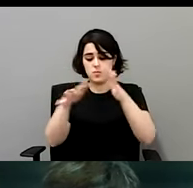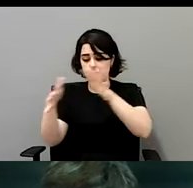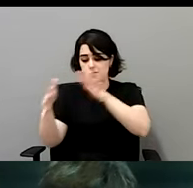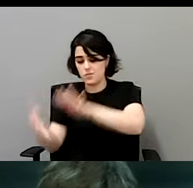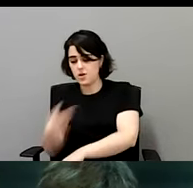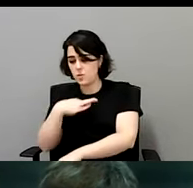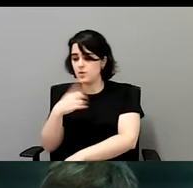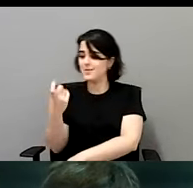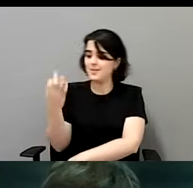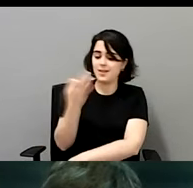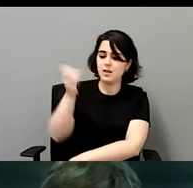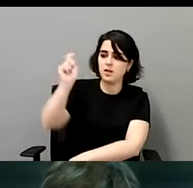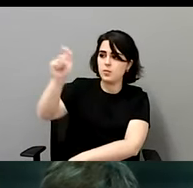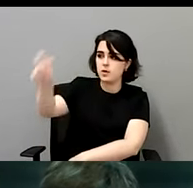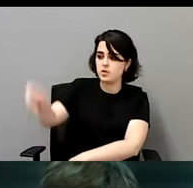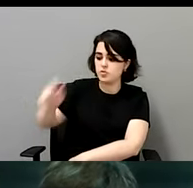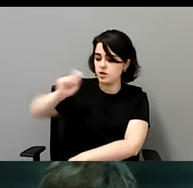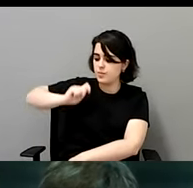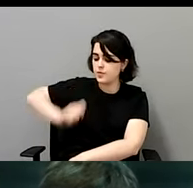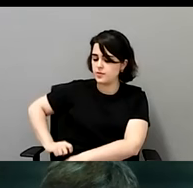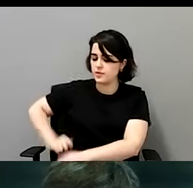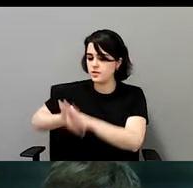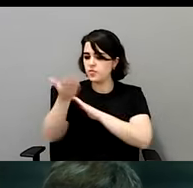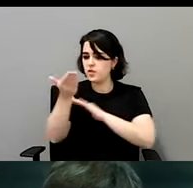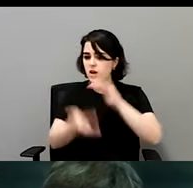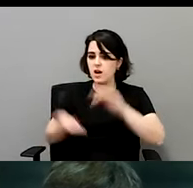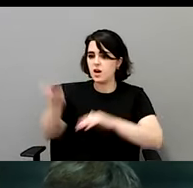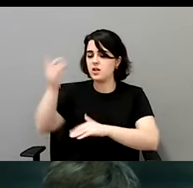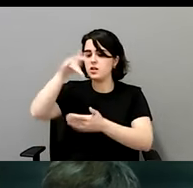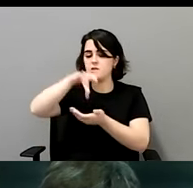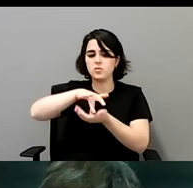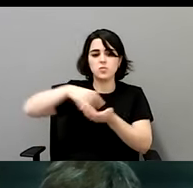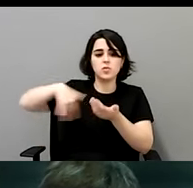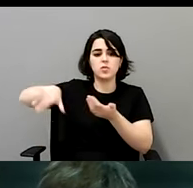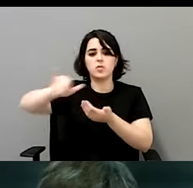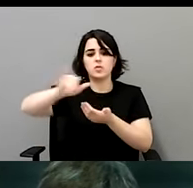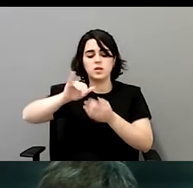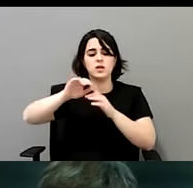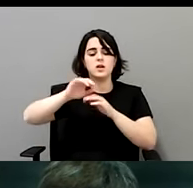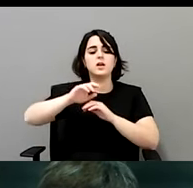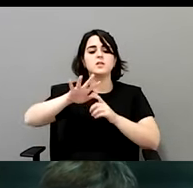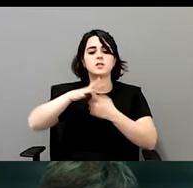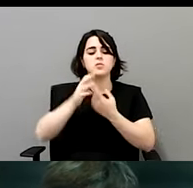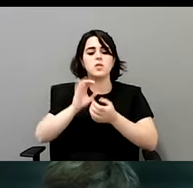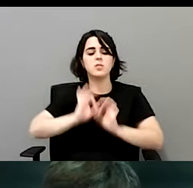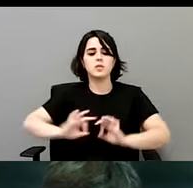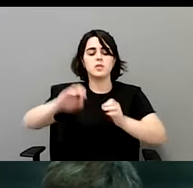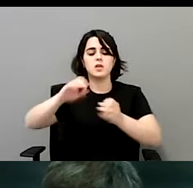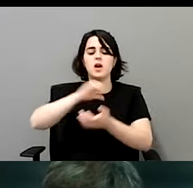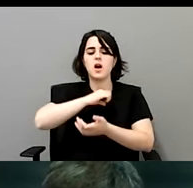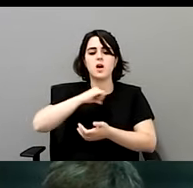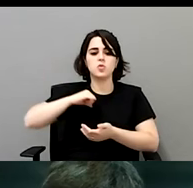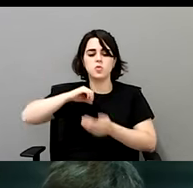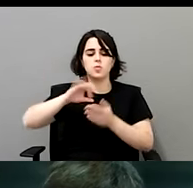una profesional que se tiene que dar de alta en el régimen especial de autónomo de la Seguridad